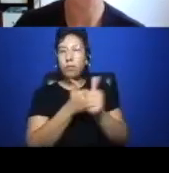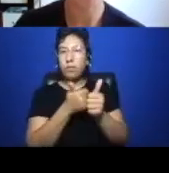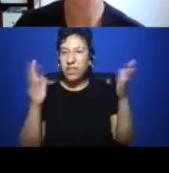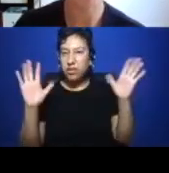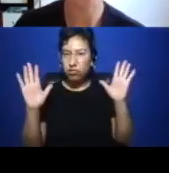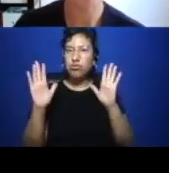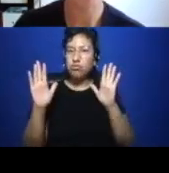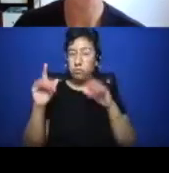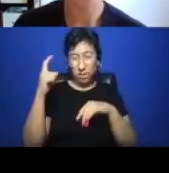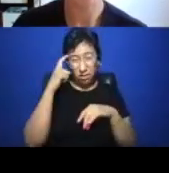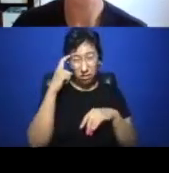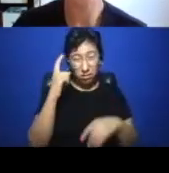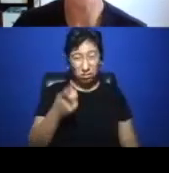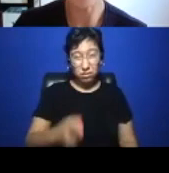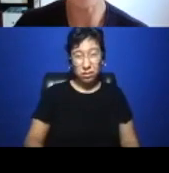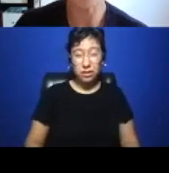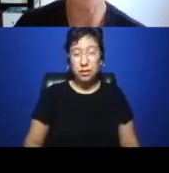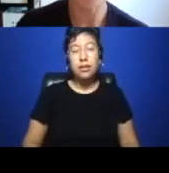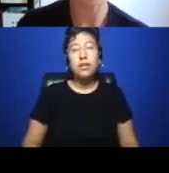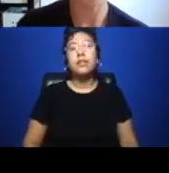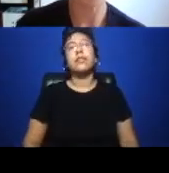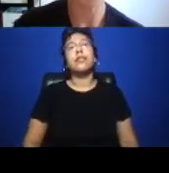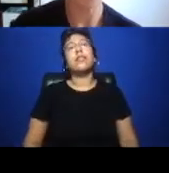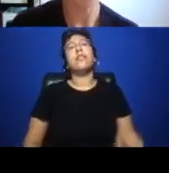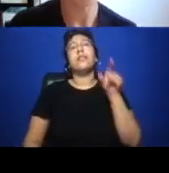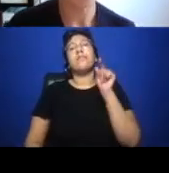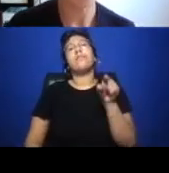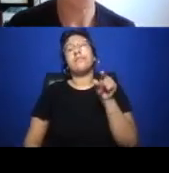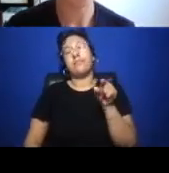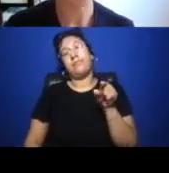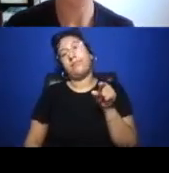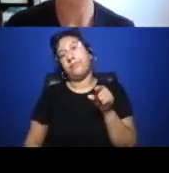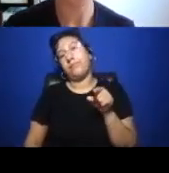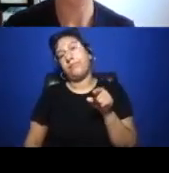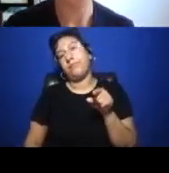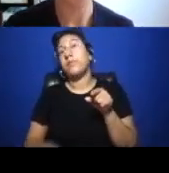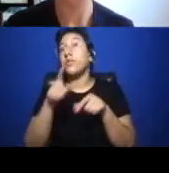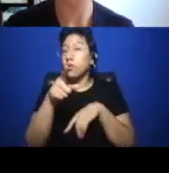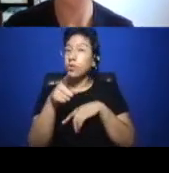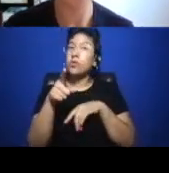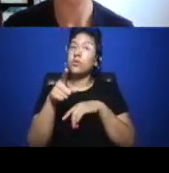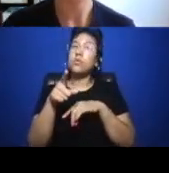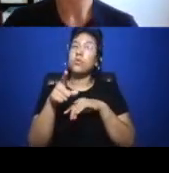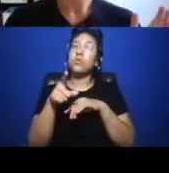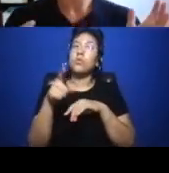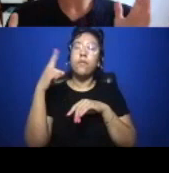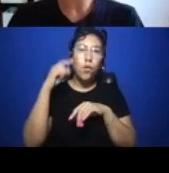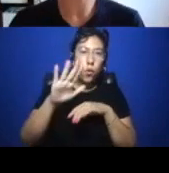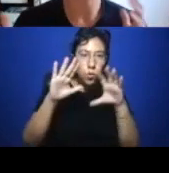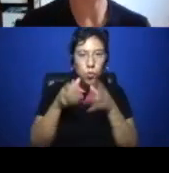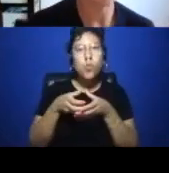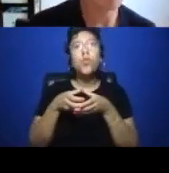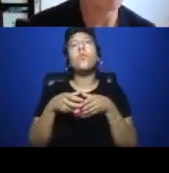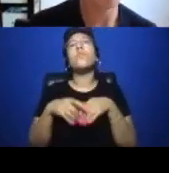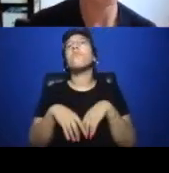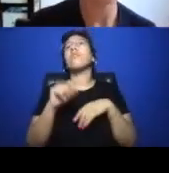la notificación de la actualización a la vez. Esto también es una buena manera si tú estás encargada de esto para tu